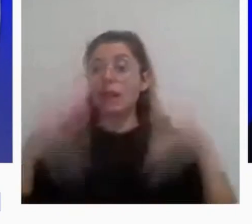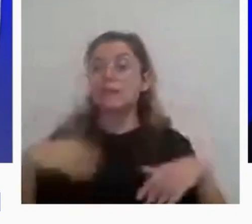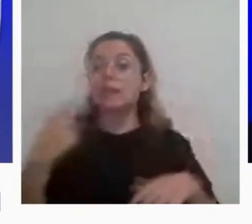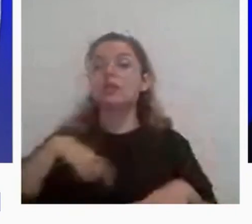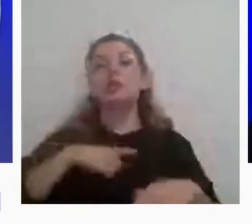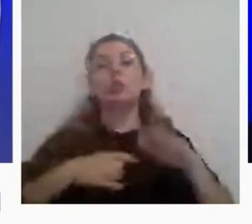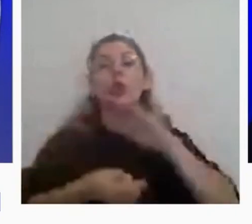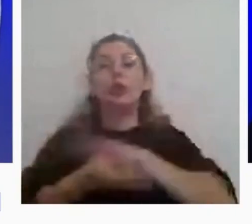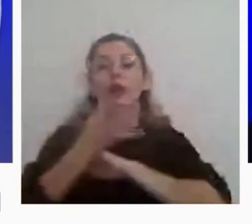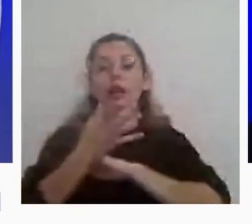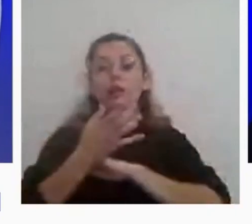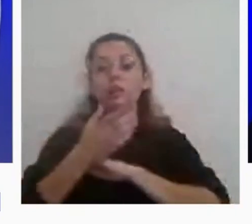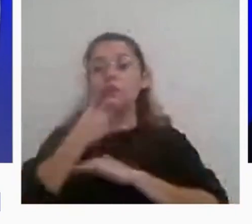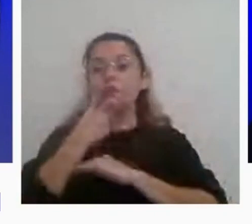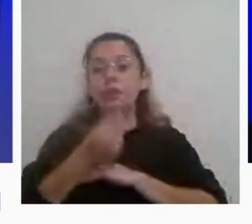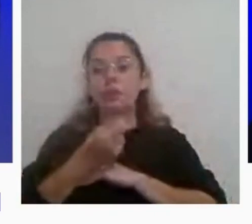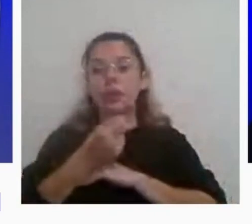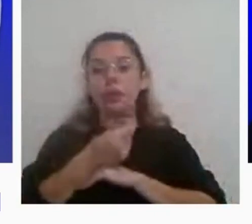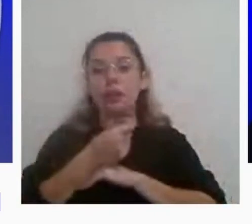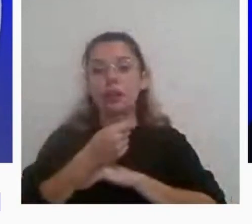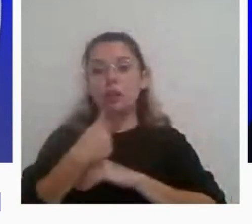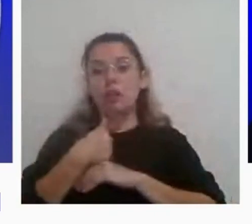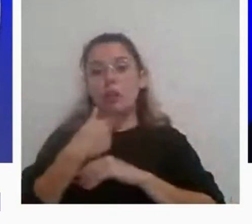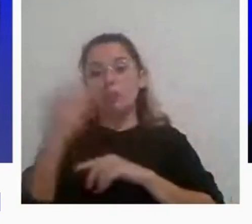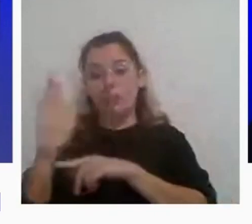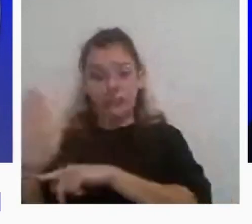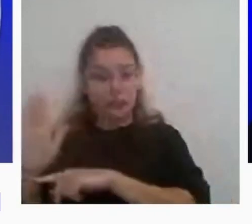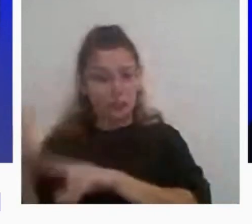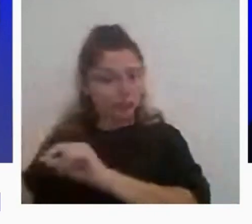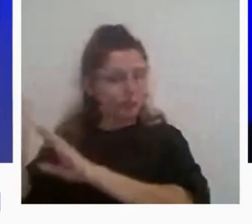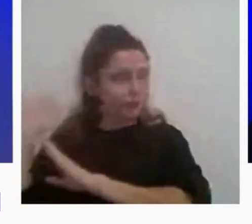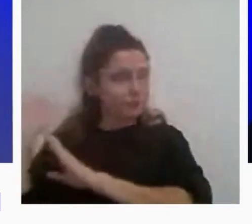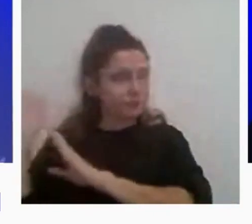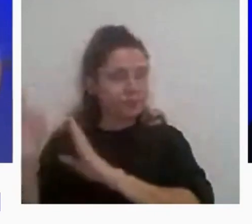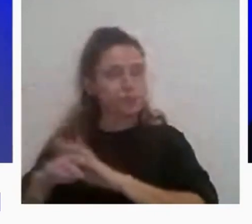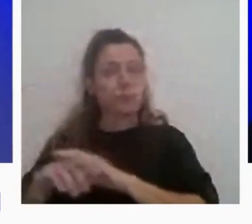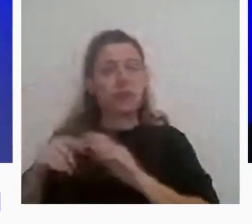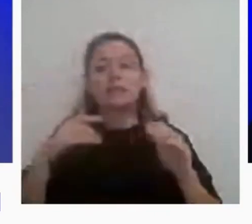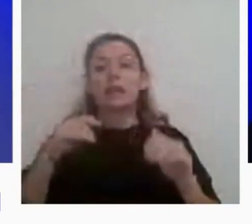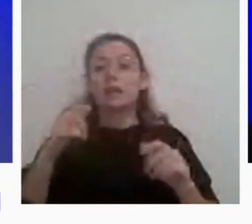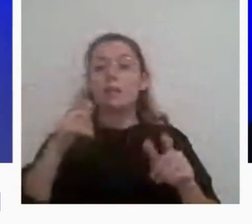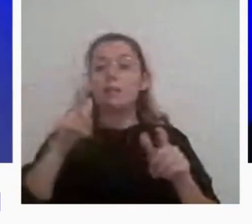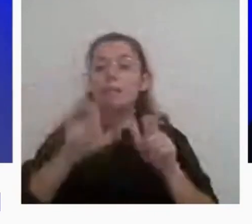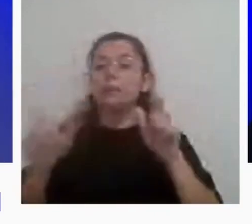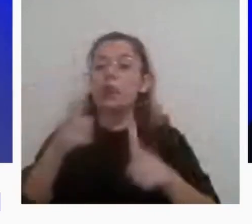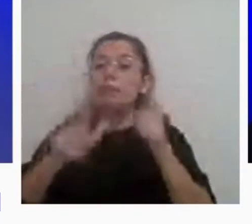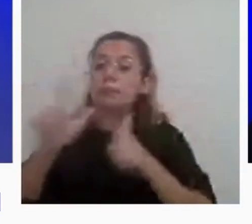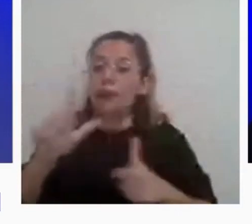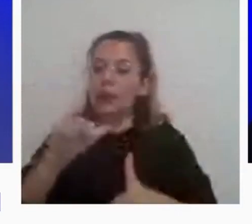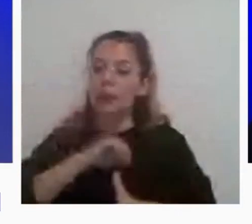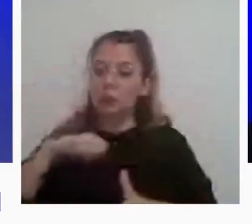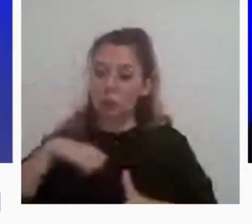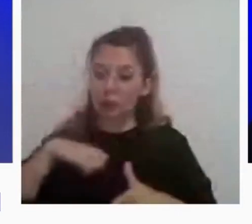voy a dejar de basarme en la presentación, es autonomía para el viajero y control para la empresa. En muchos, o incluso en